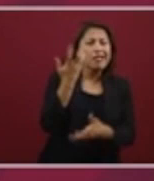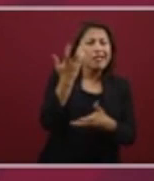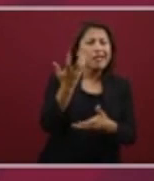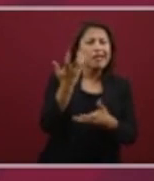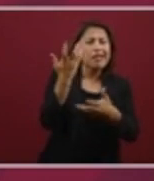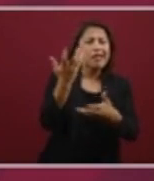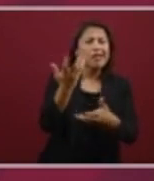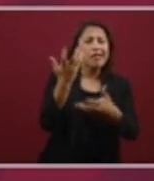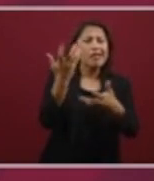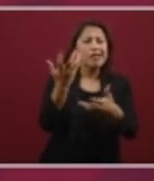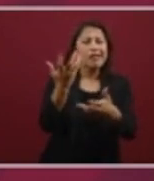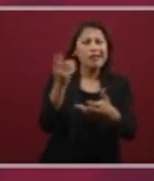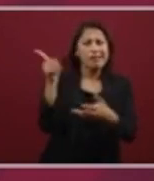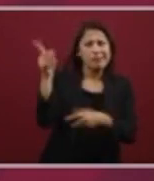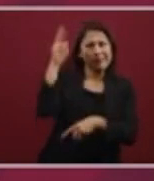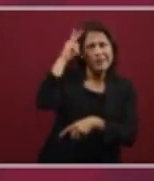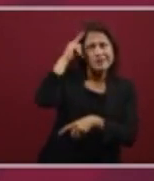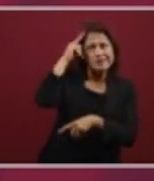quitarle el poder.